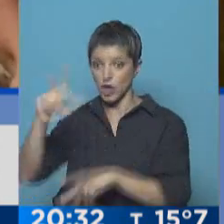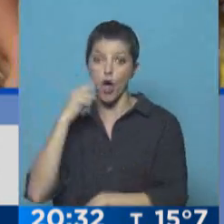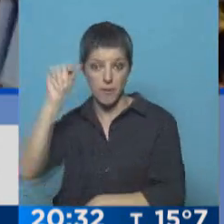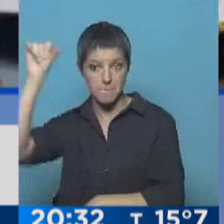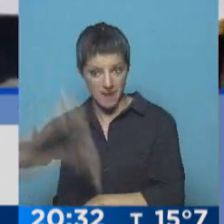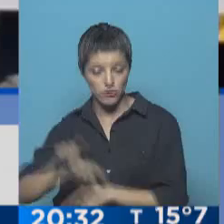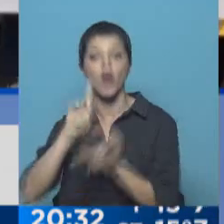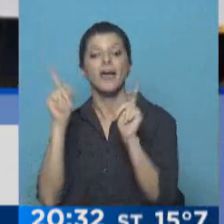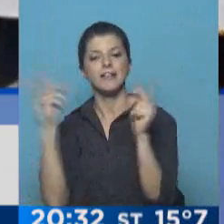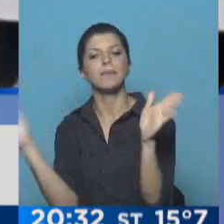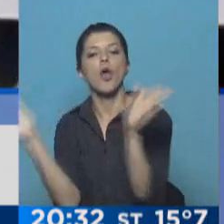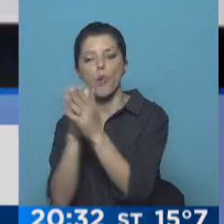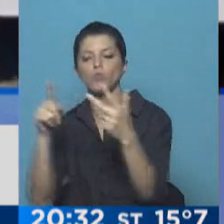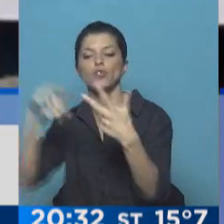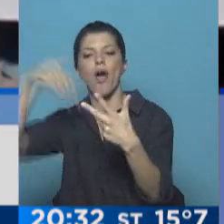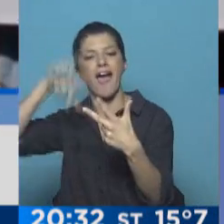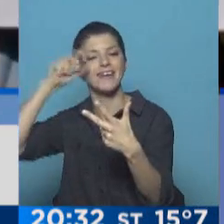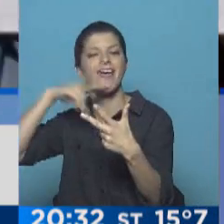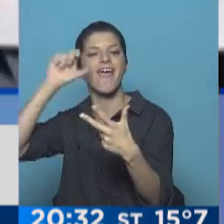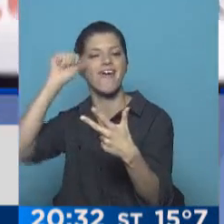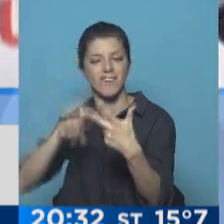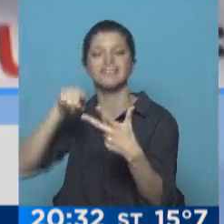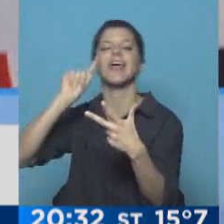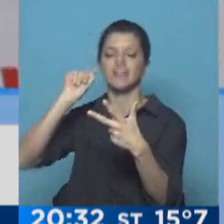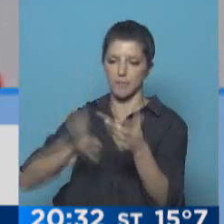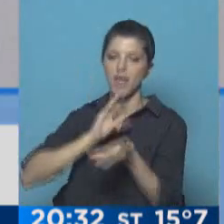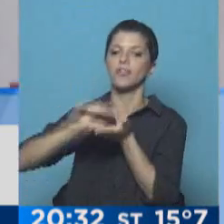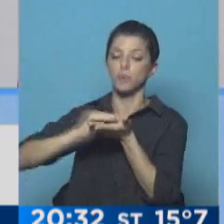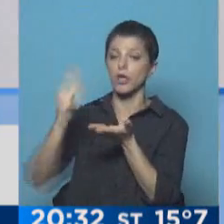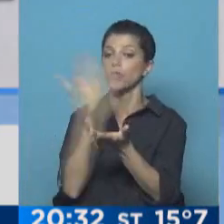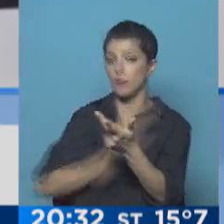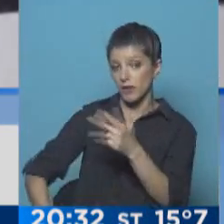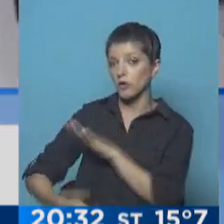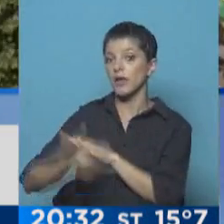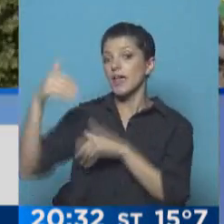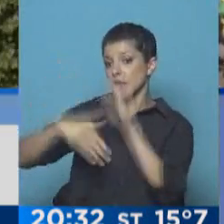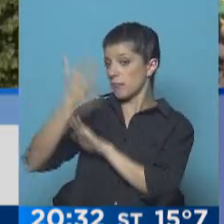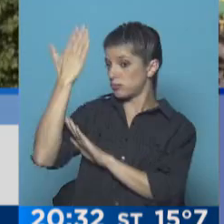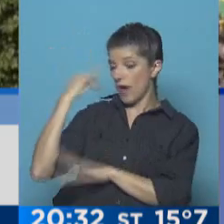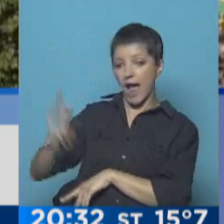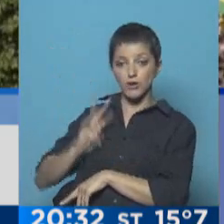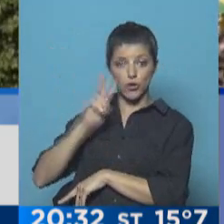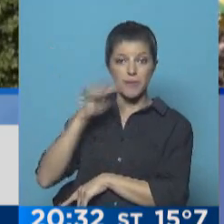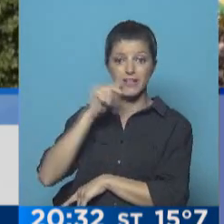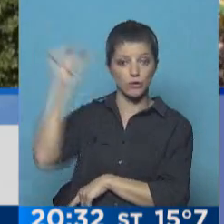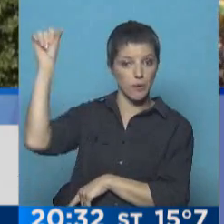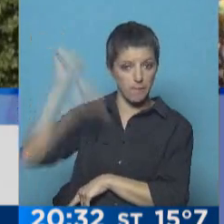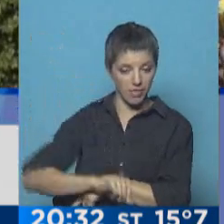por Aécio Neves, también fue diputado, también fue gobernador y que perdió las elecciones en el 2014.